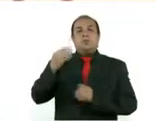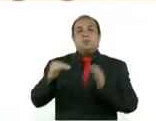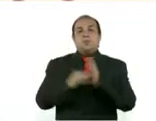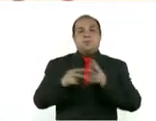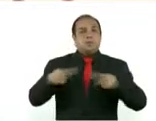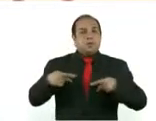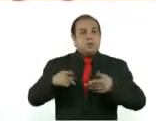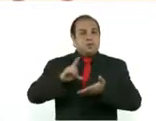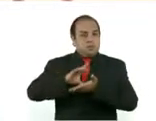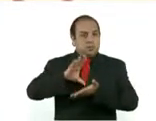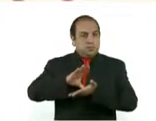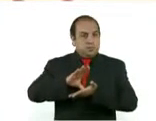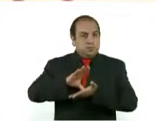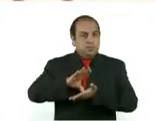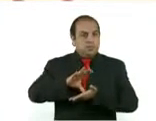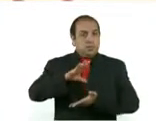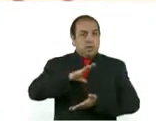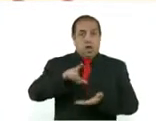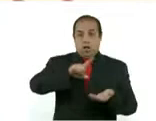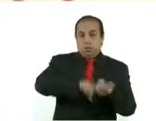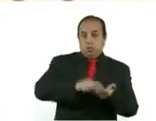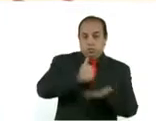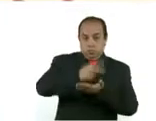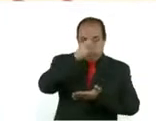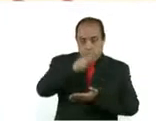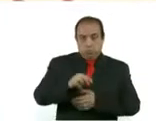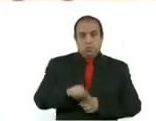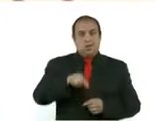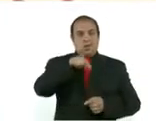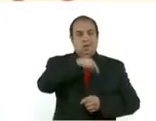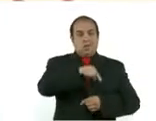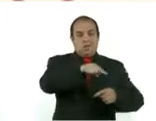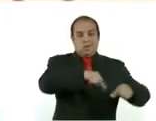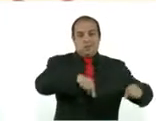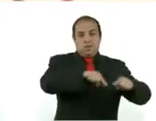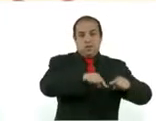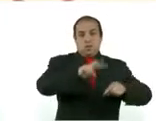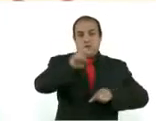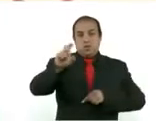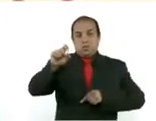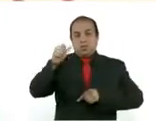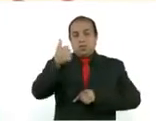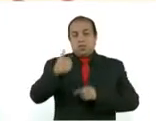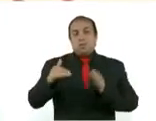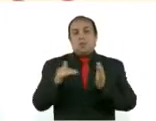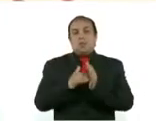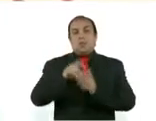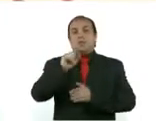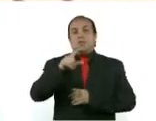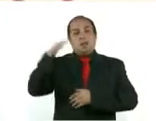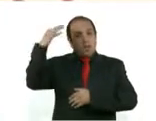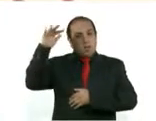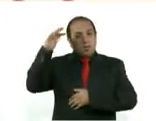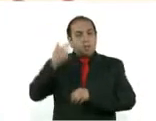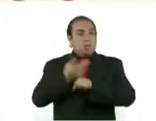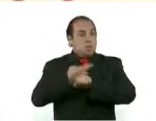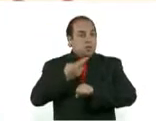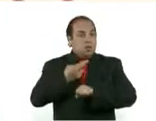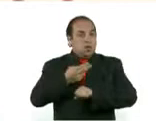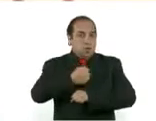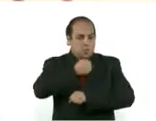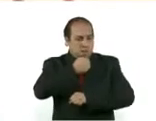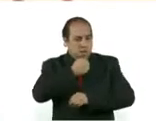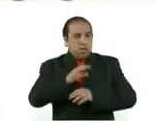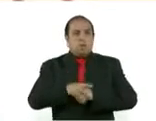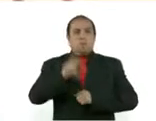con discapacidad, de las cuales 226,000 también son adultos mayores, pero ya están incorporados